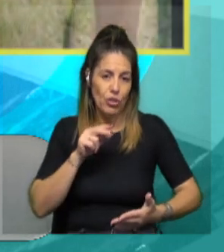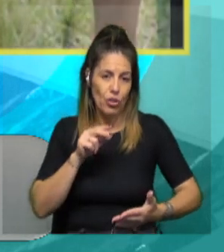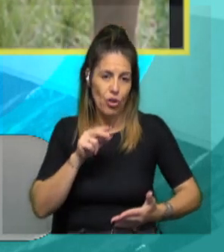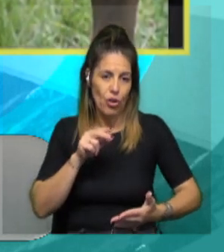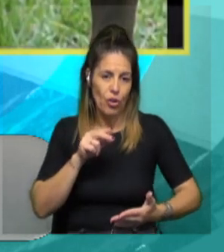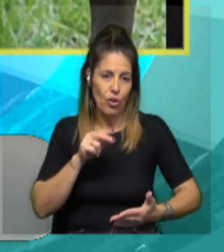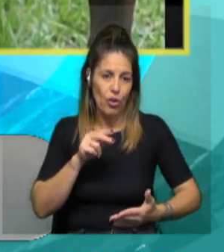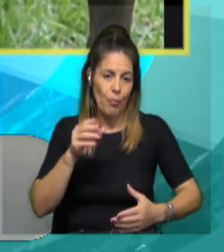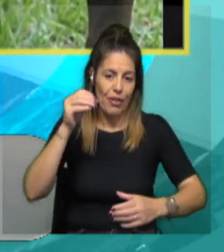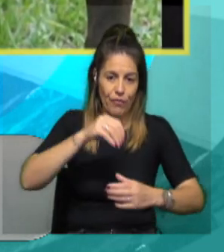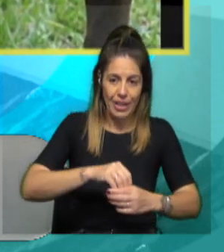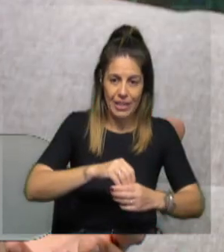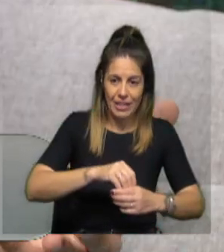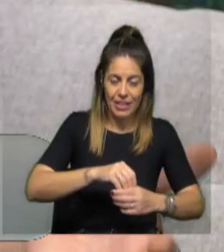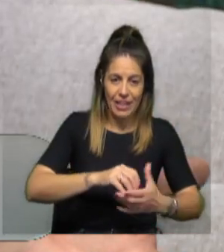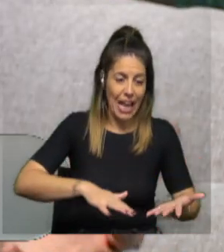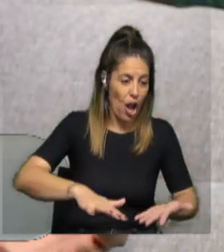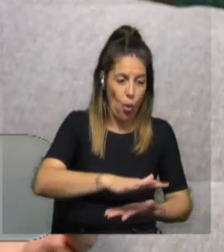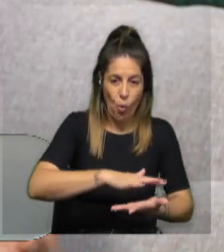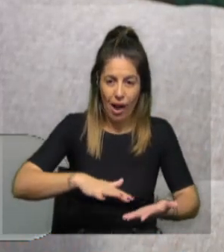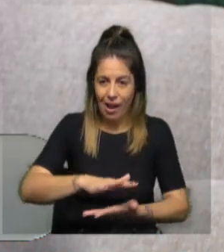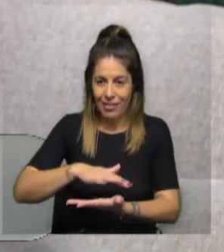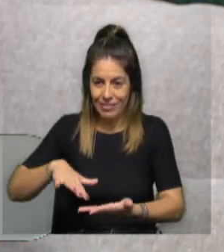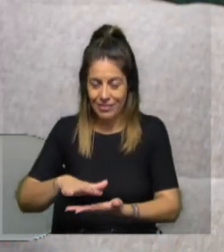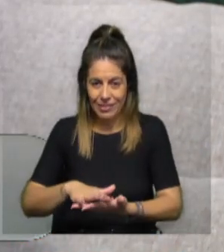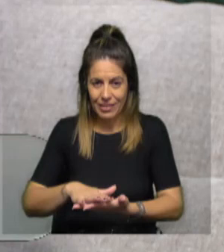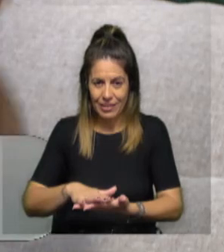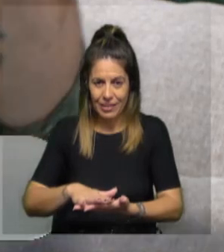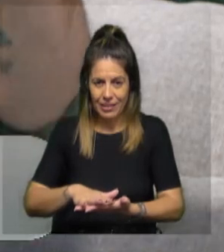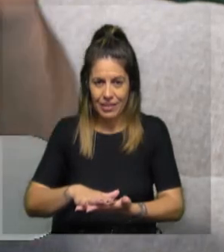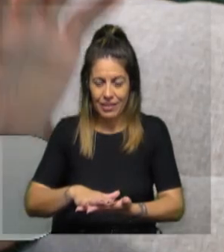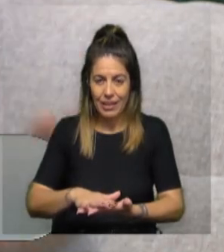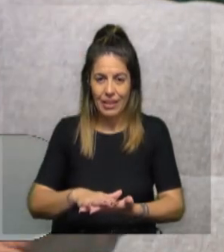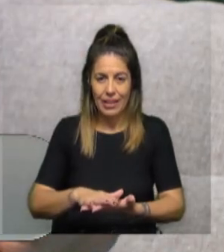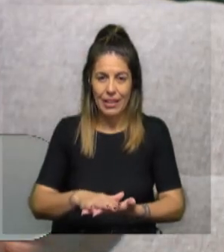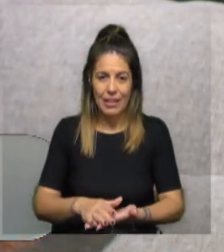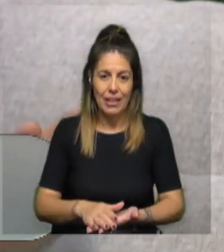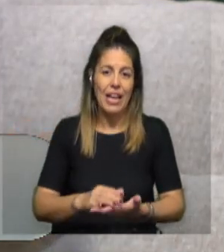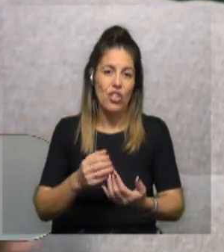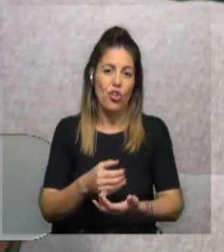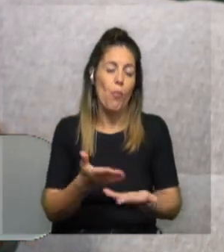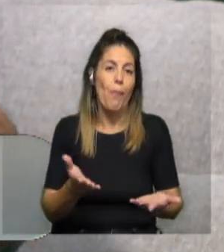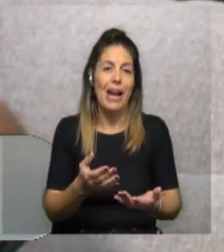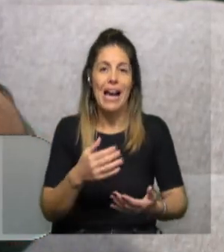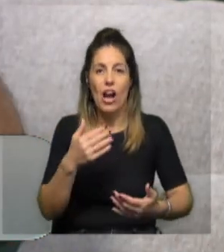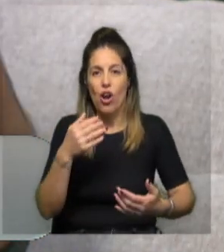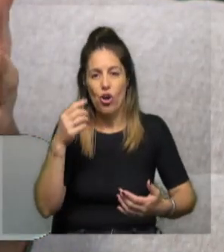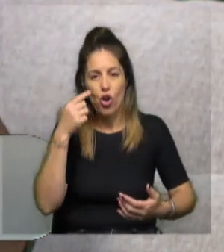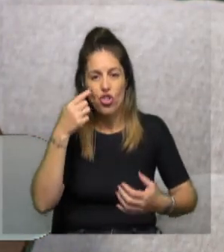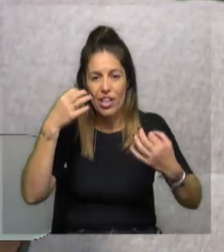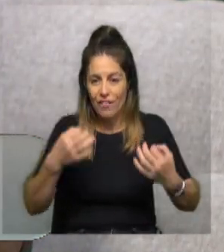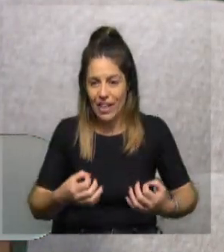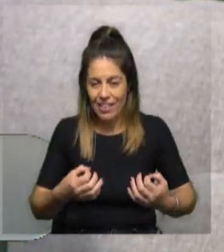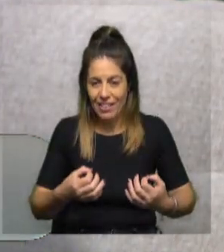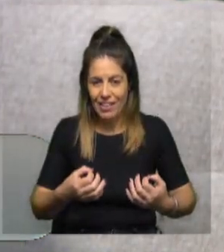más la injerencia del ambiente que de la genética. Claro. O sea, porque acá no hay un debate,